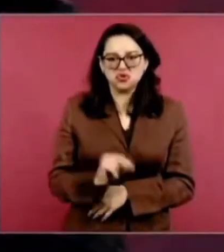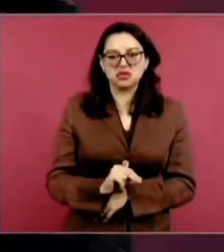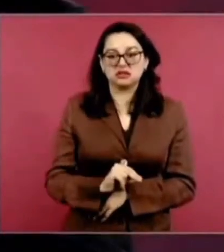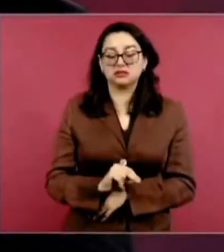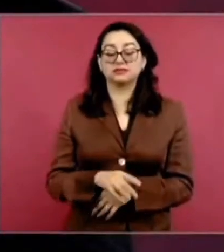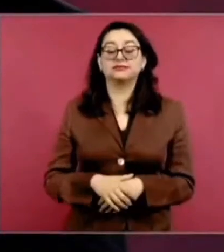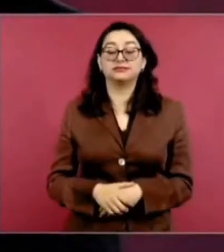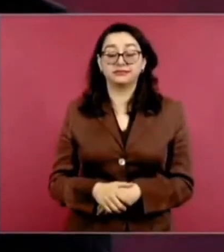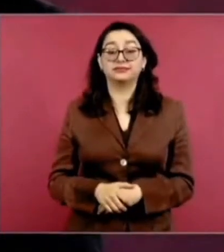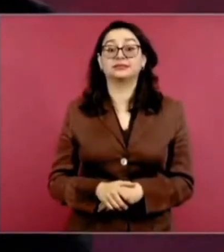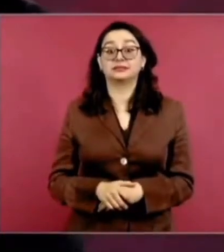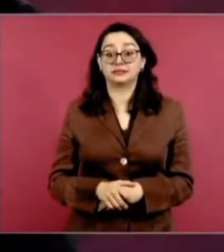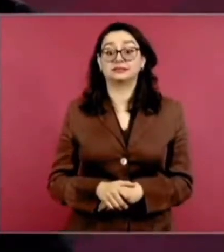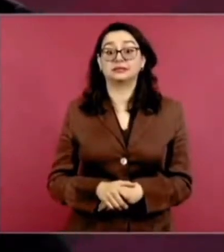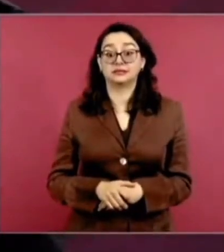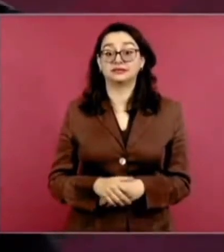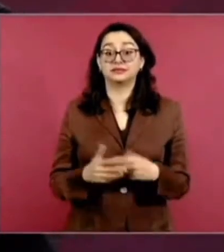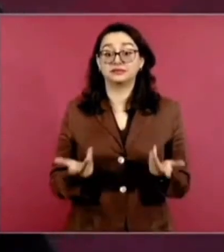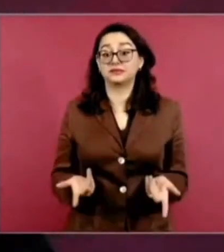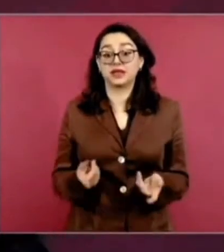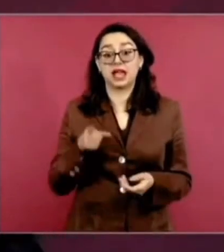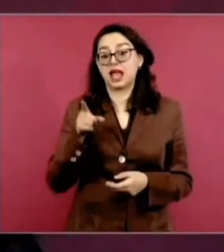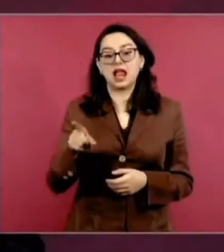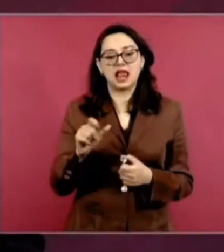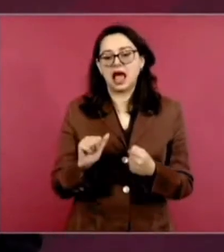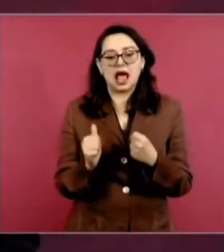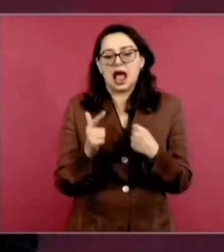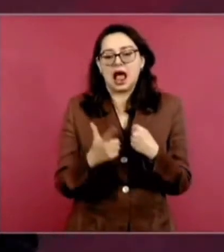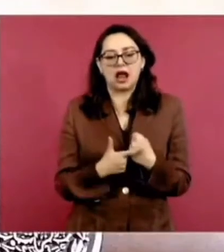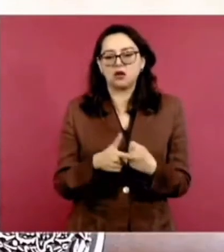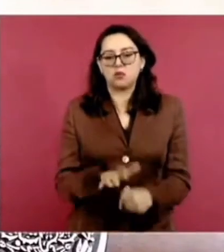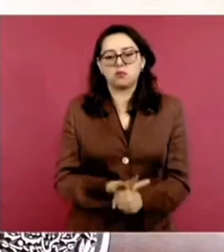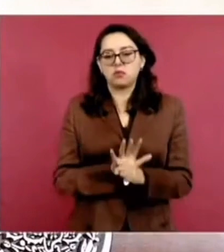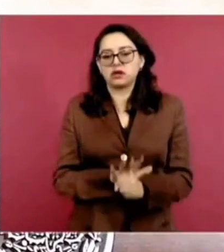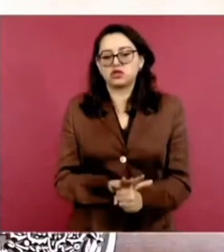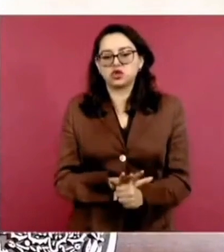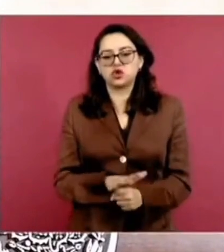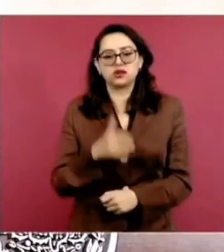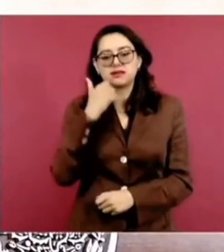estaba presionando por algo.